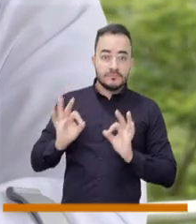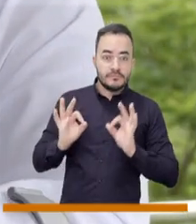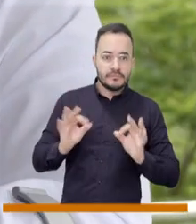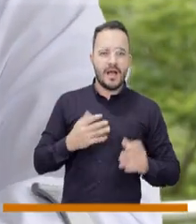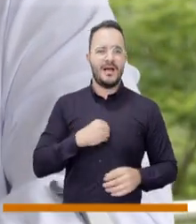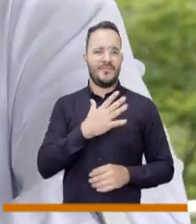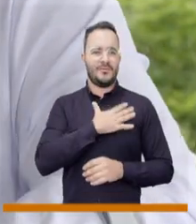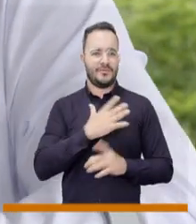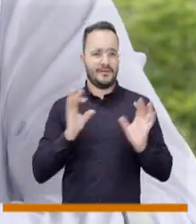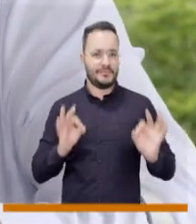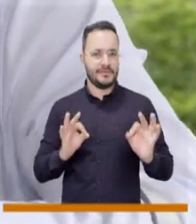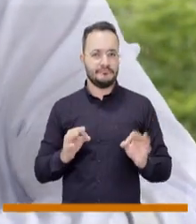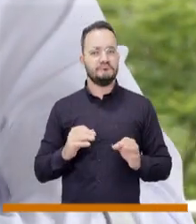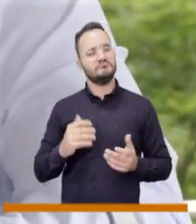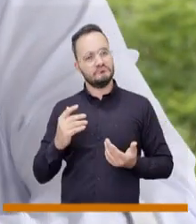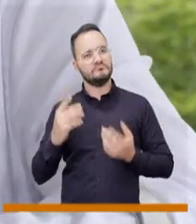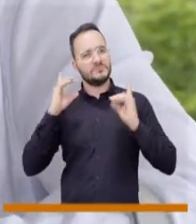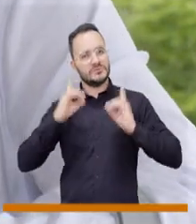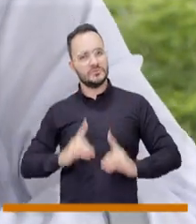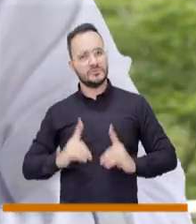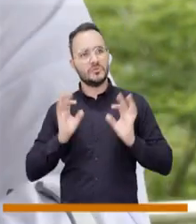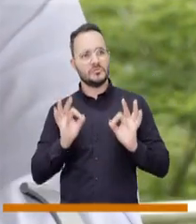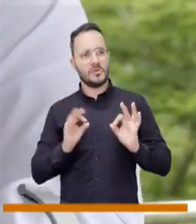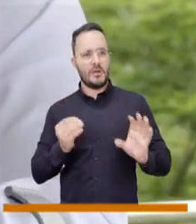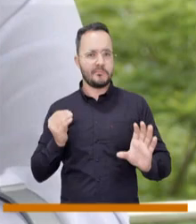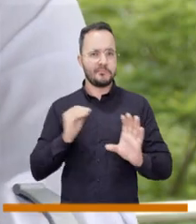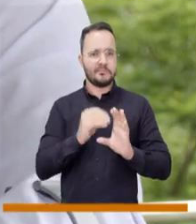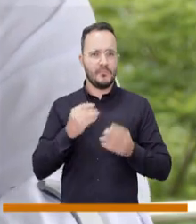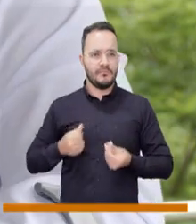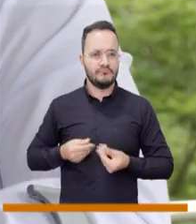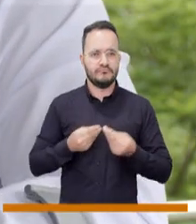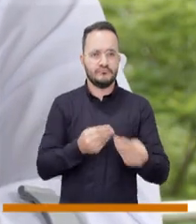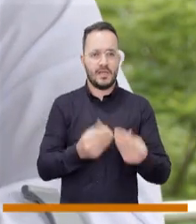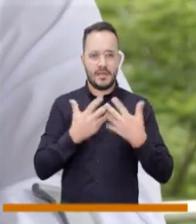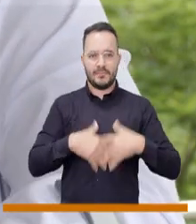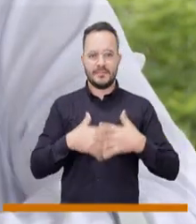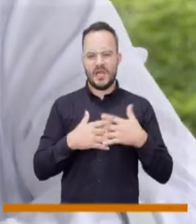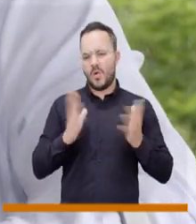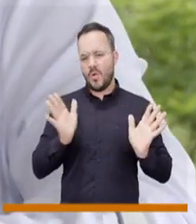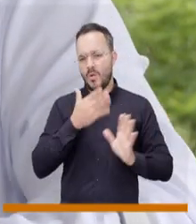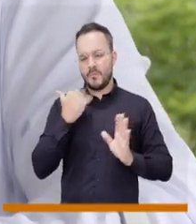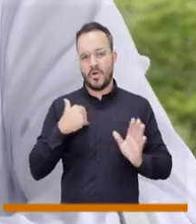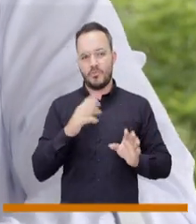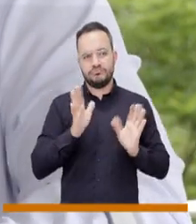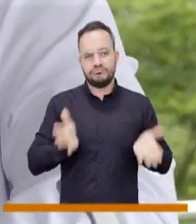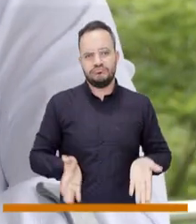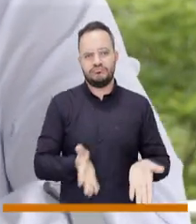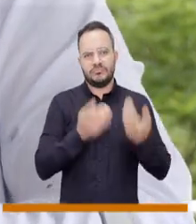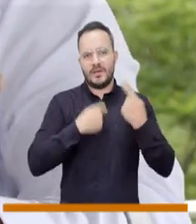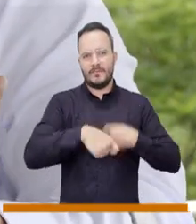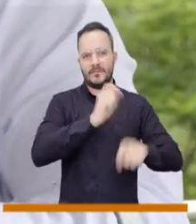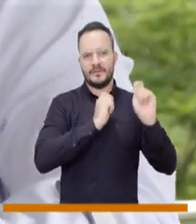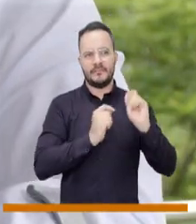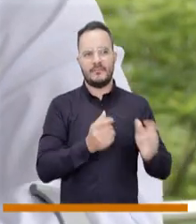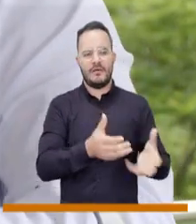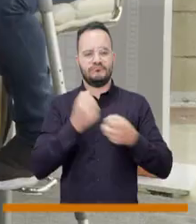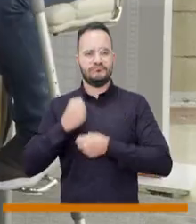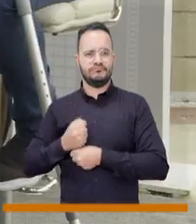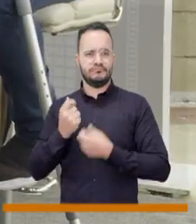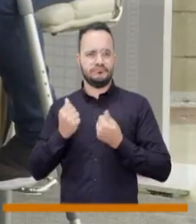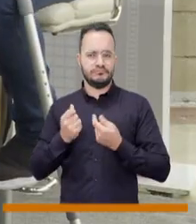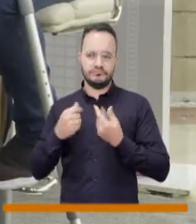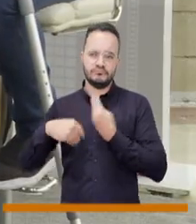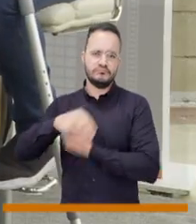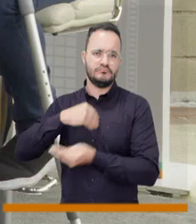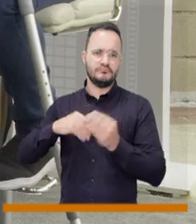la oportunidad de mirar si hace esas grandes inversiones de capital en la empresa o si sencillamente pues salimos a vender